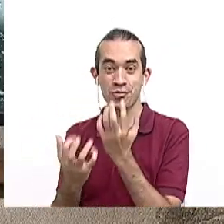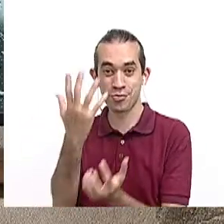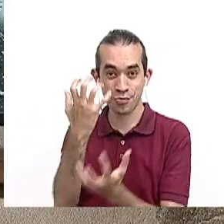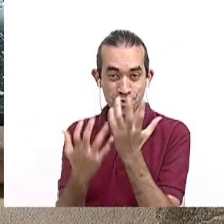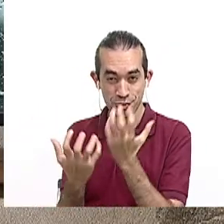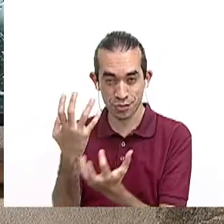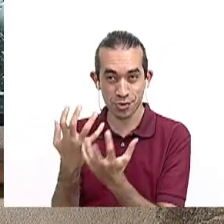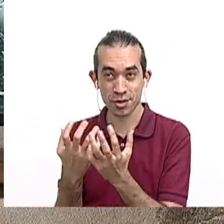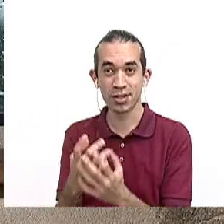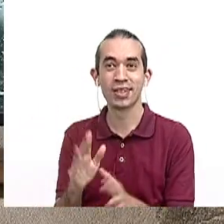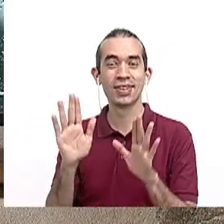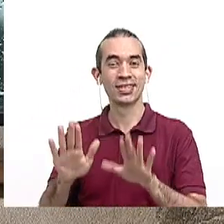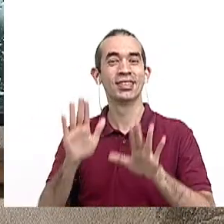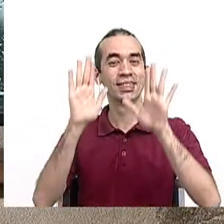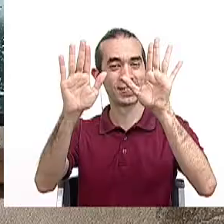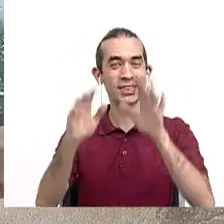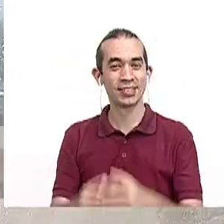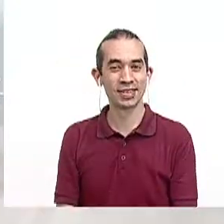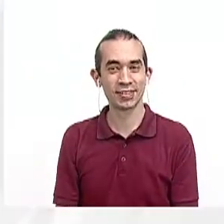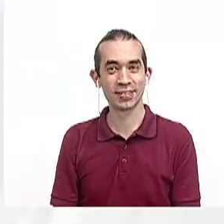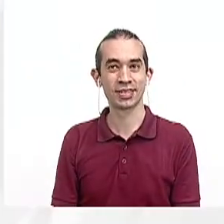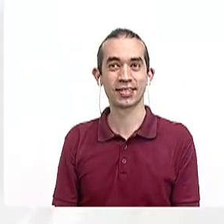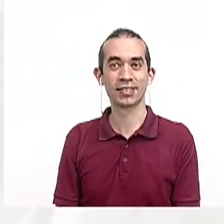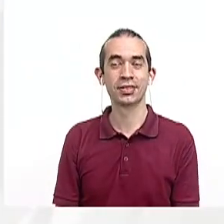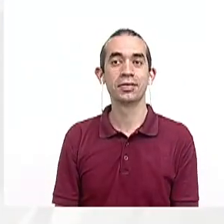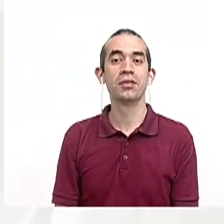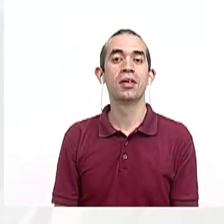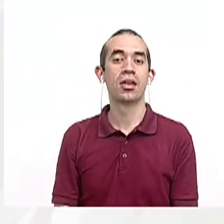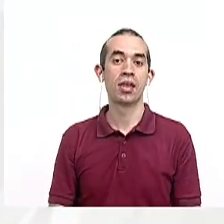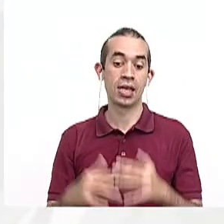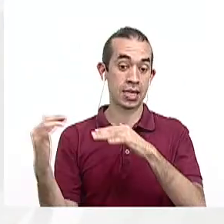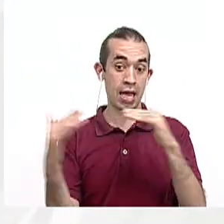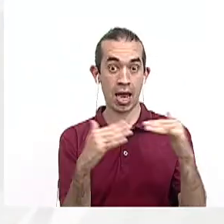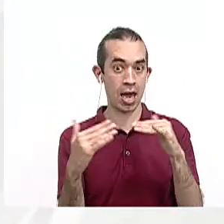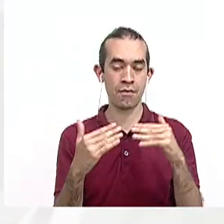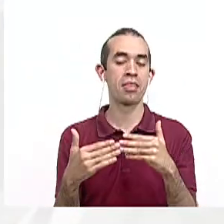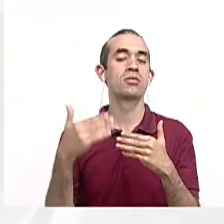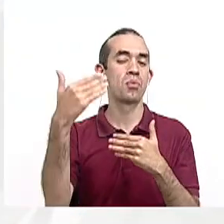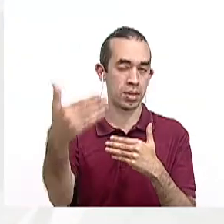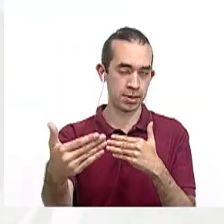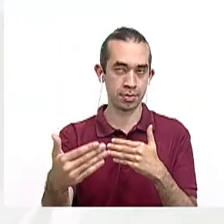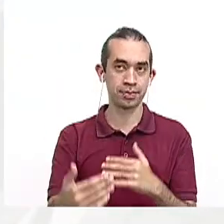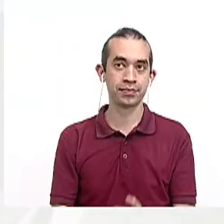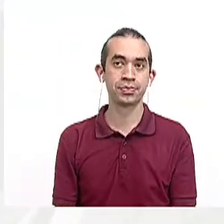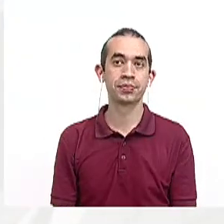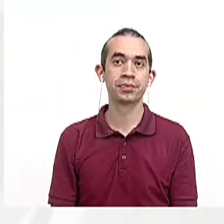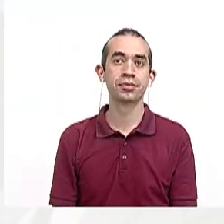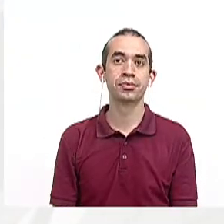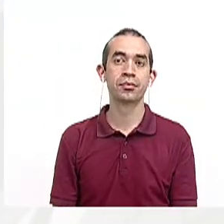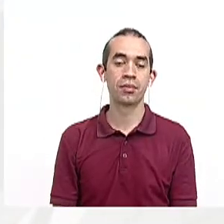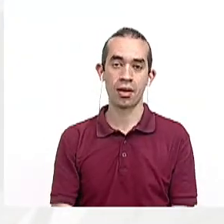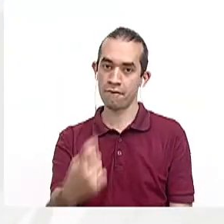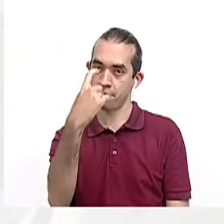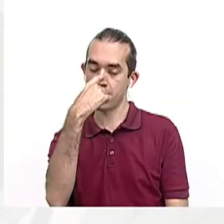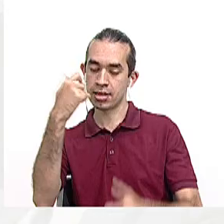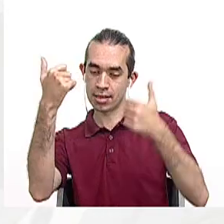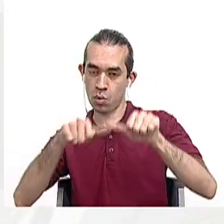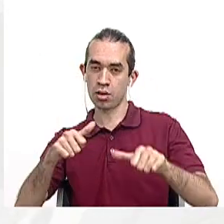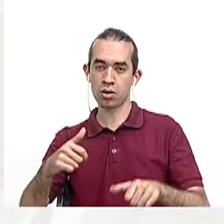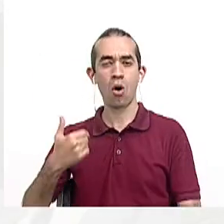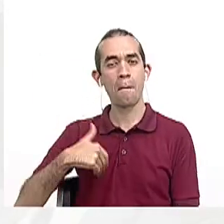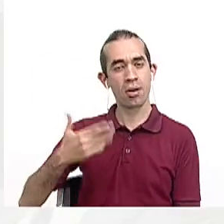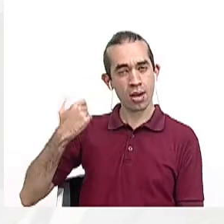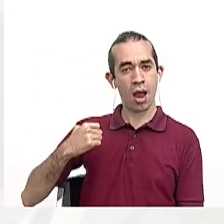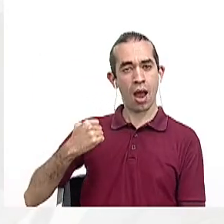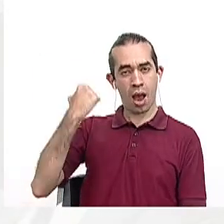Bueno, excelente. Vamos con la posguerra. Periodo de nuestra posguerra civil. Figueres pacta con Otilio Ulate. ¿Recuerdan